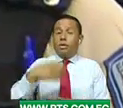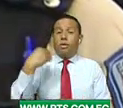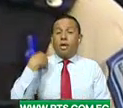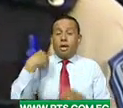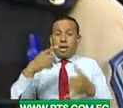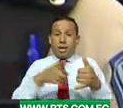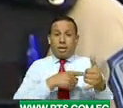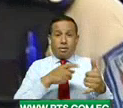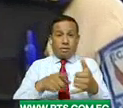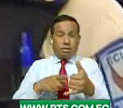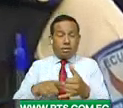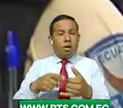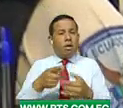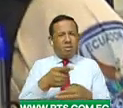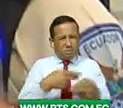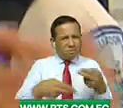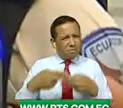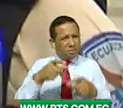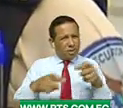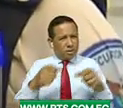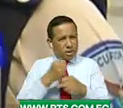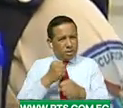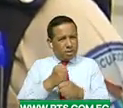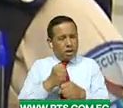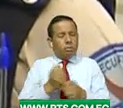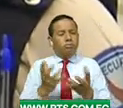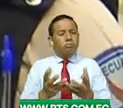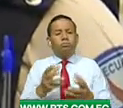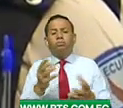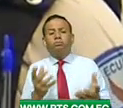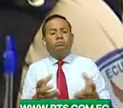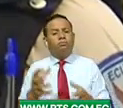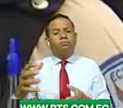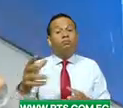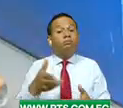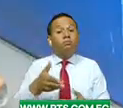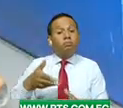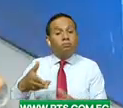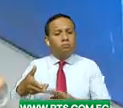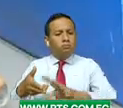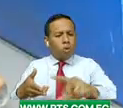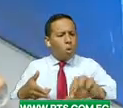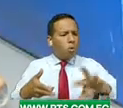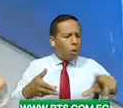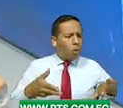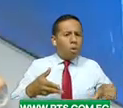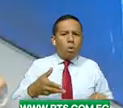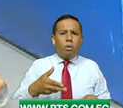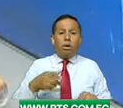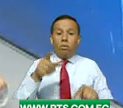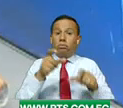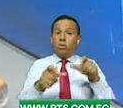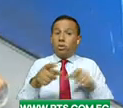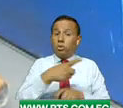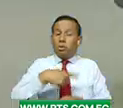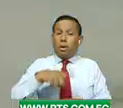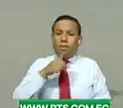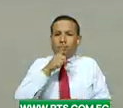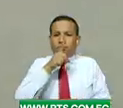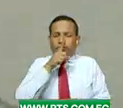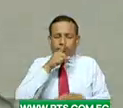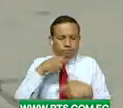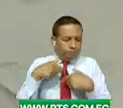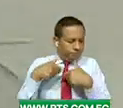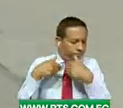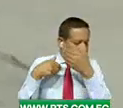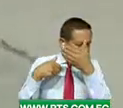los vendedores y a las personas que se encontraban en el lugar. Pero aquí testigos prefieren ocultar sus rostros y contar